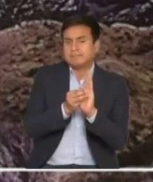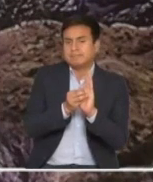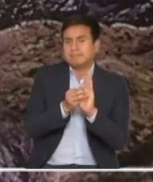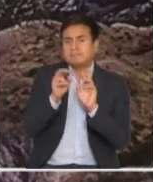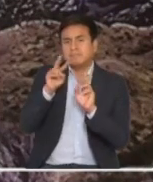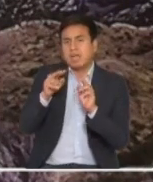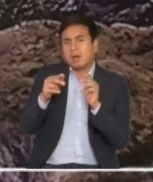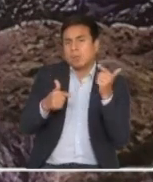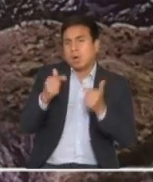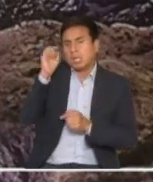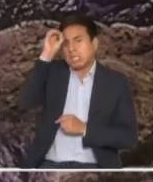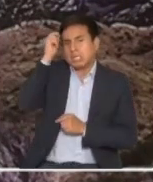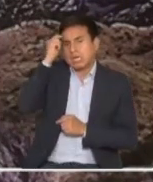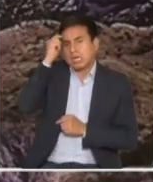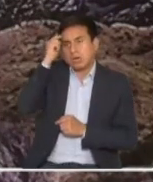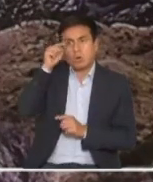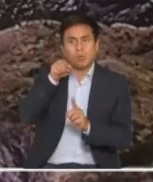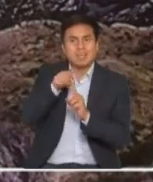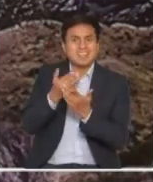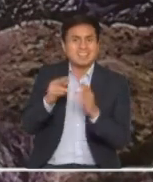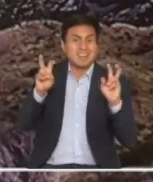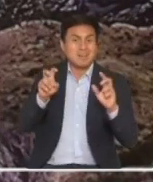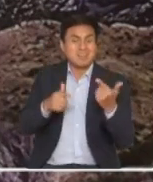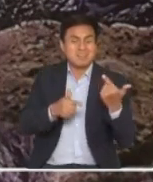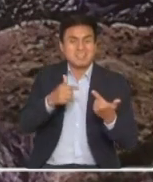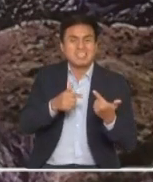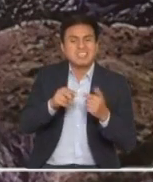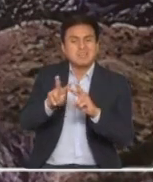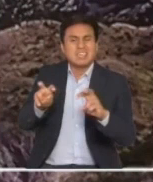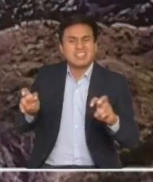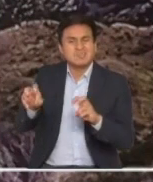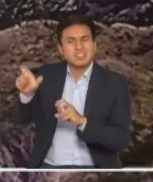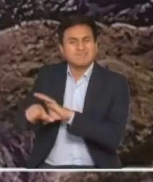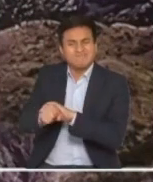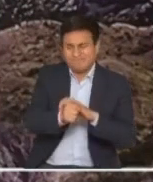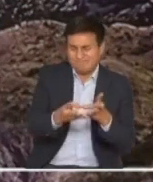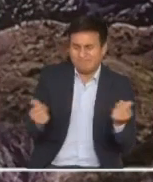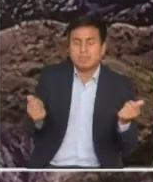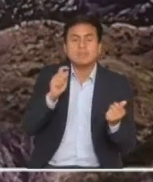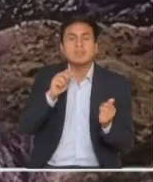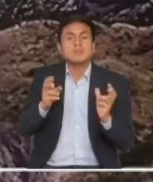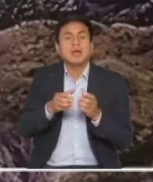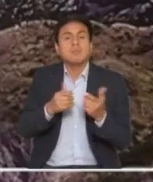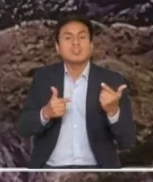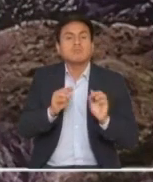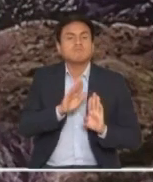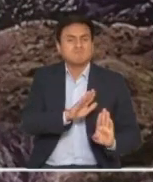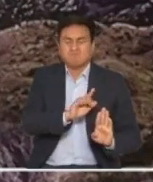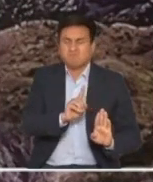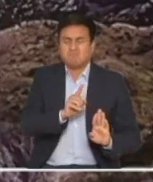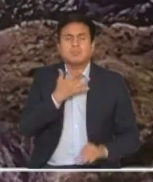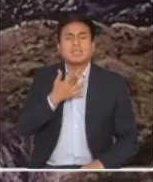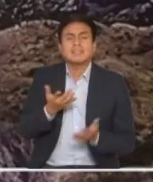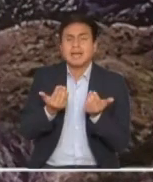mirada política o usar políticamente esta investigación para propósitos partidarios no porque aquí